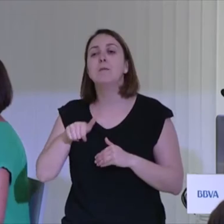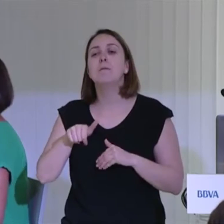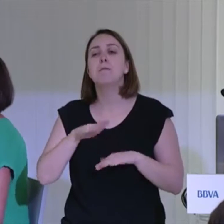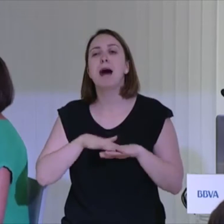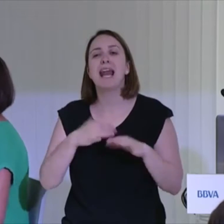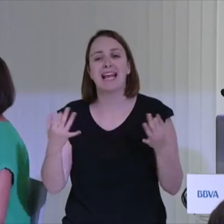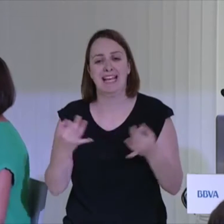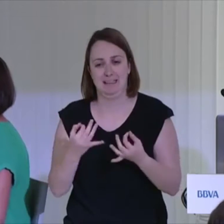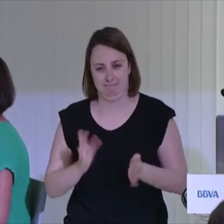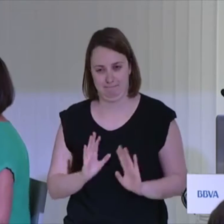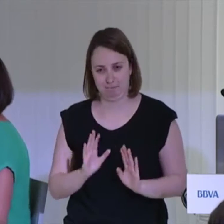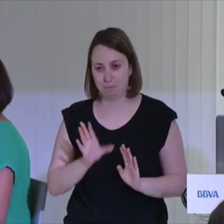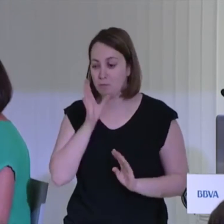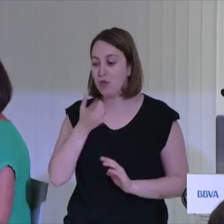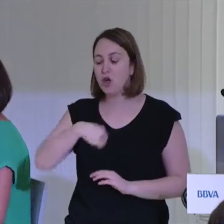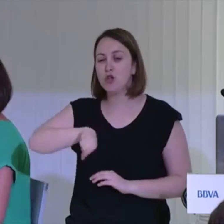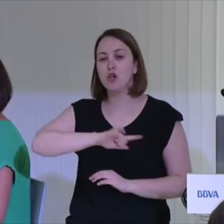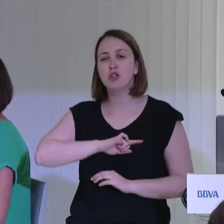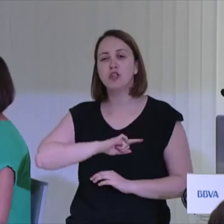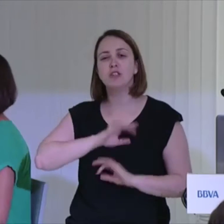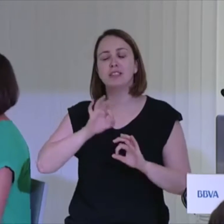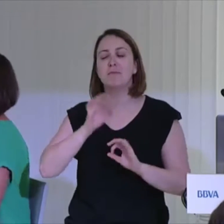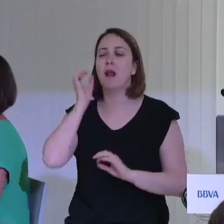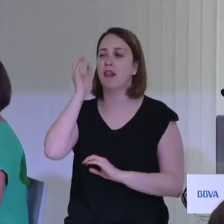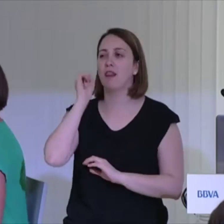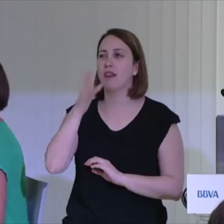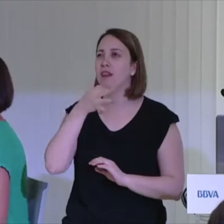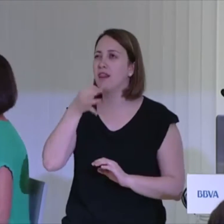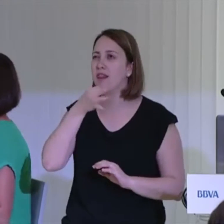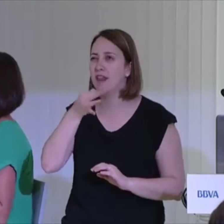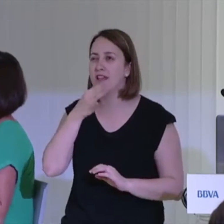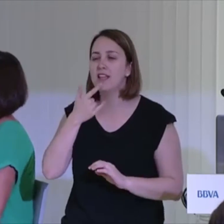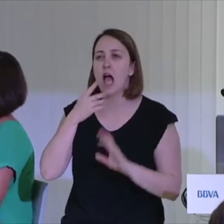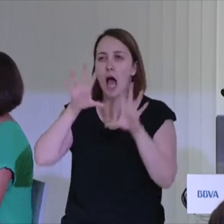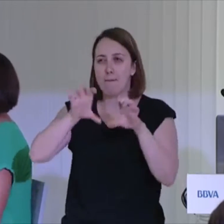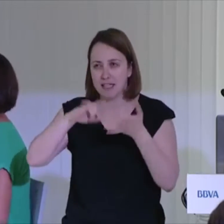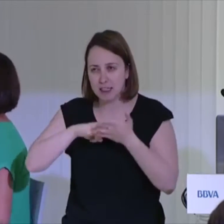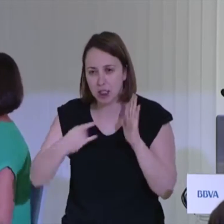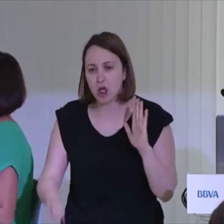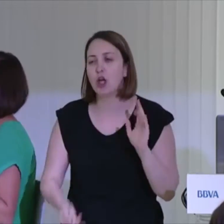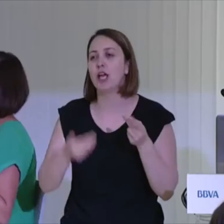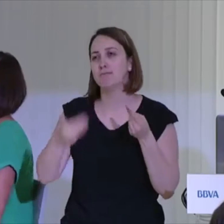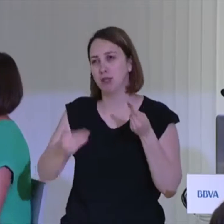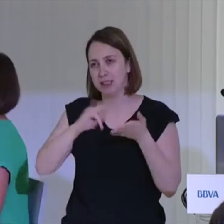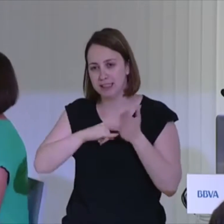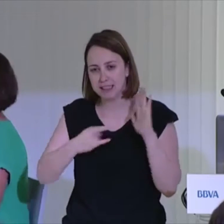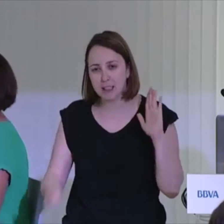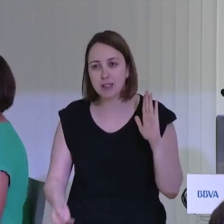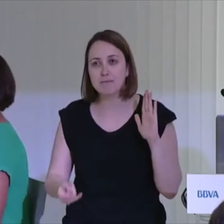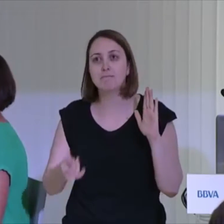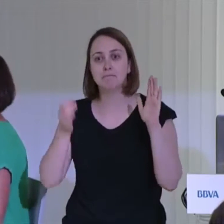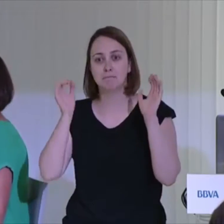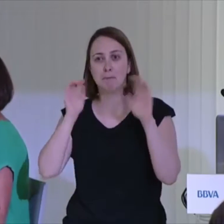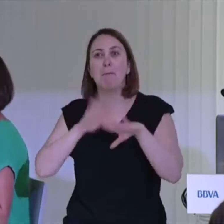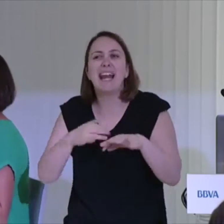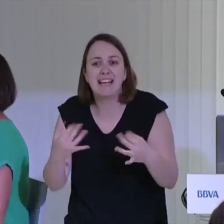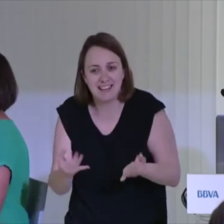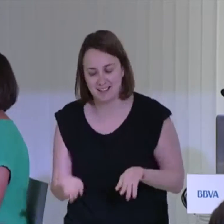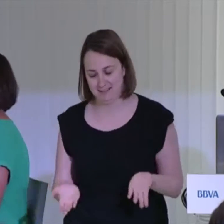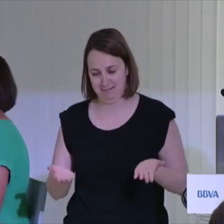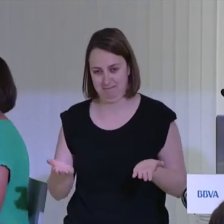qué. Porque nos hemos quedado muchas veces en un discurso de hay que aprender tecnología, es importante la tecnología, ¿no? Bueno, ¿para qué? ¿Para